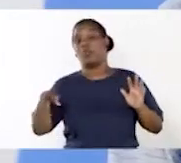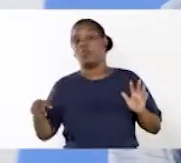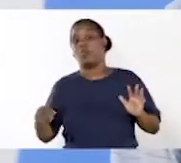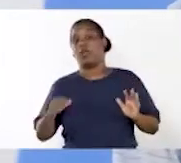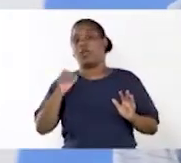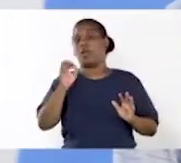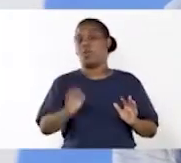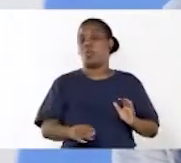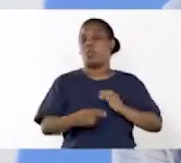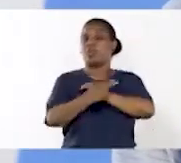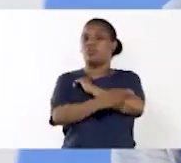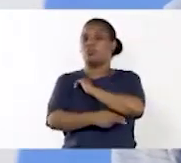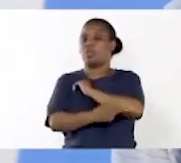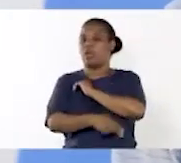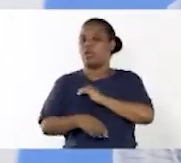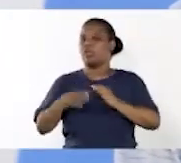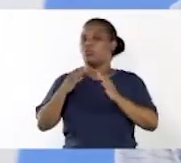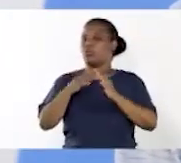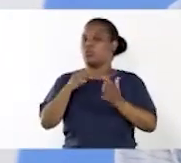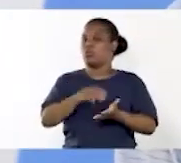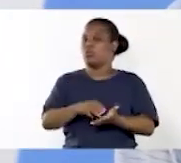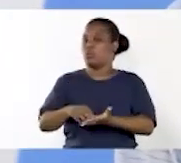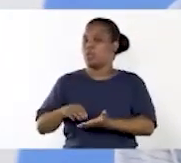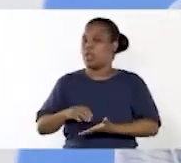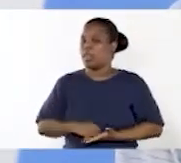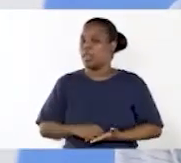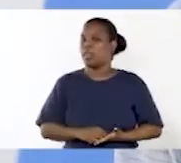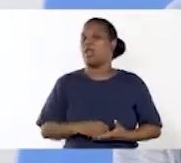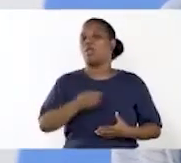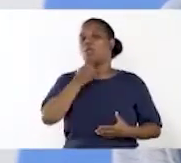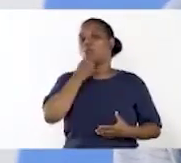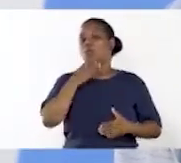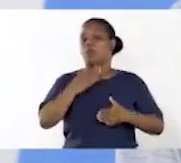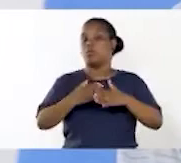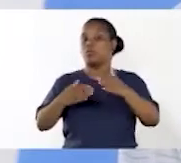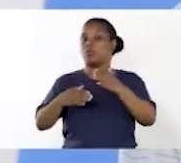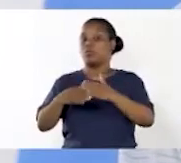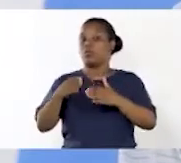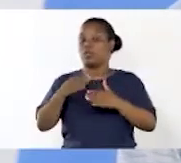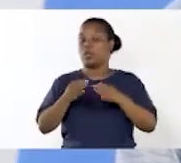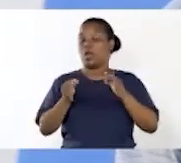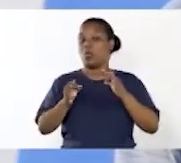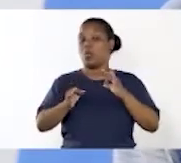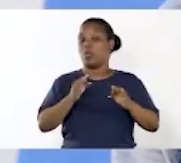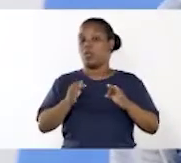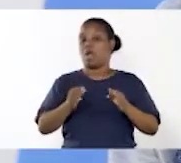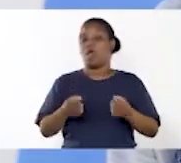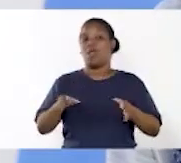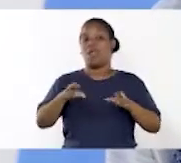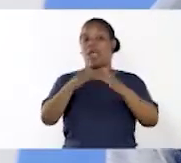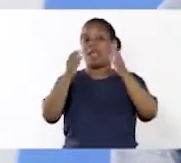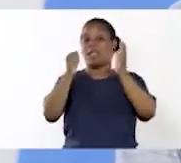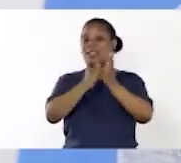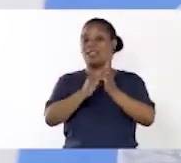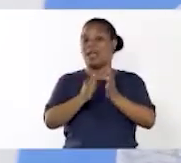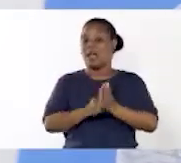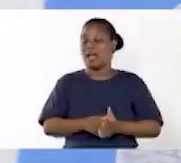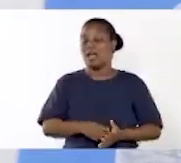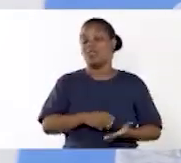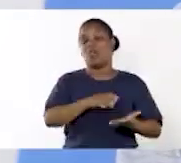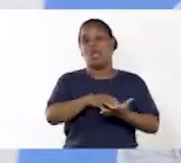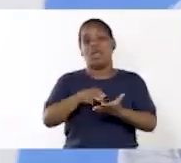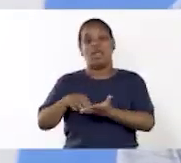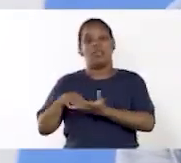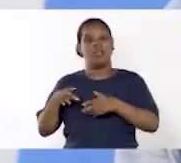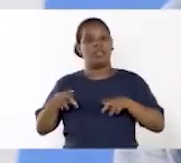su país, en su localidad, puede contribuir a proteger los monumentos, a proteger las áreas que son